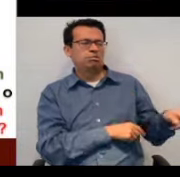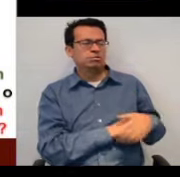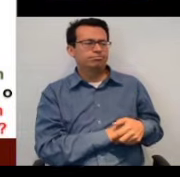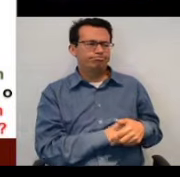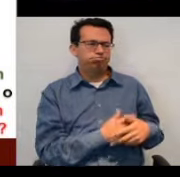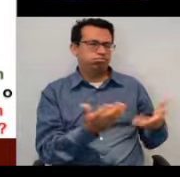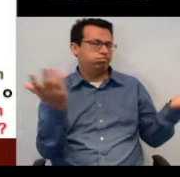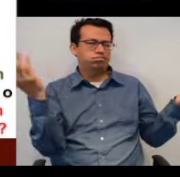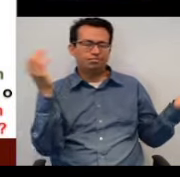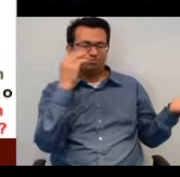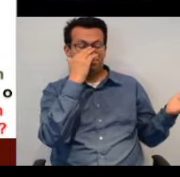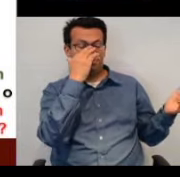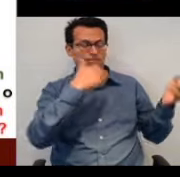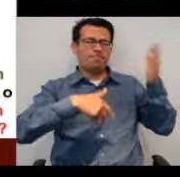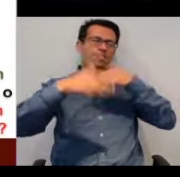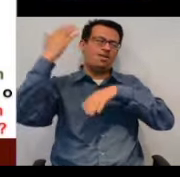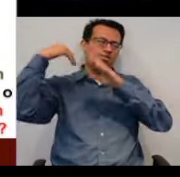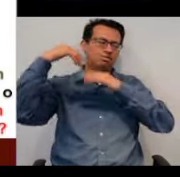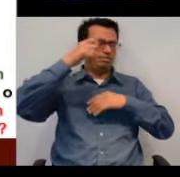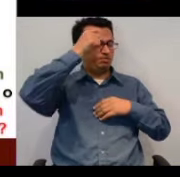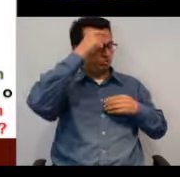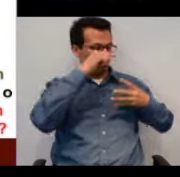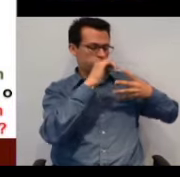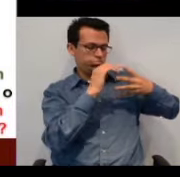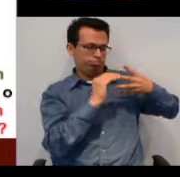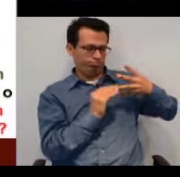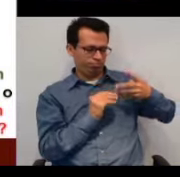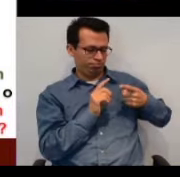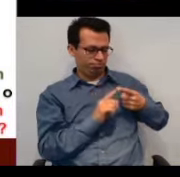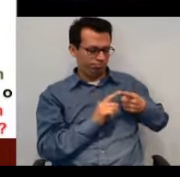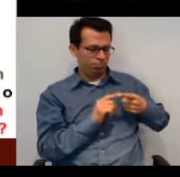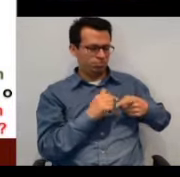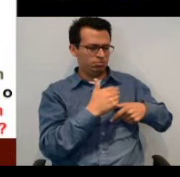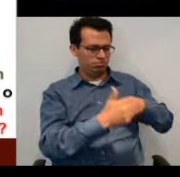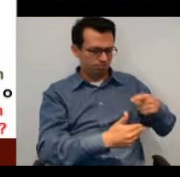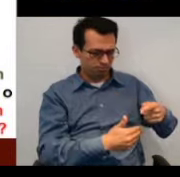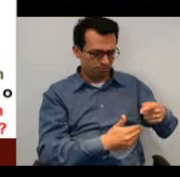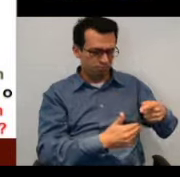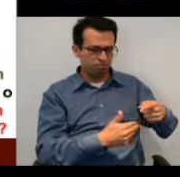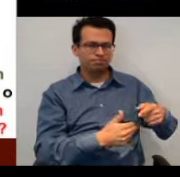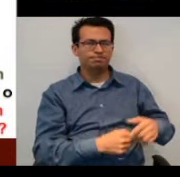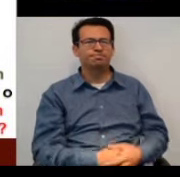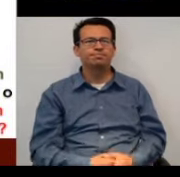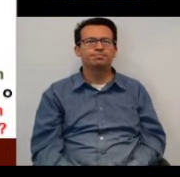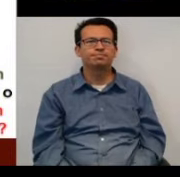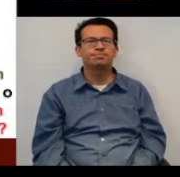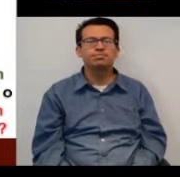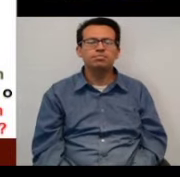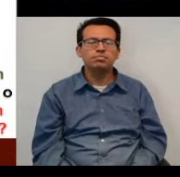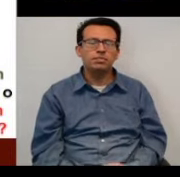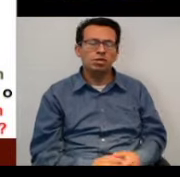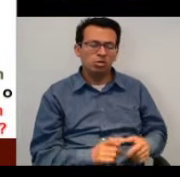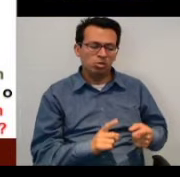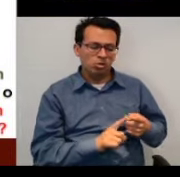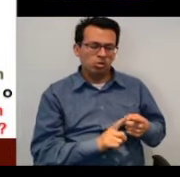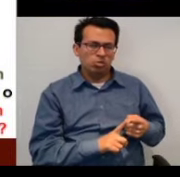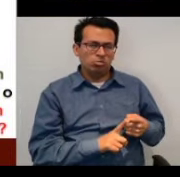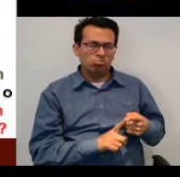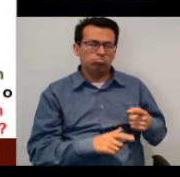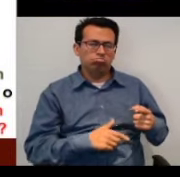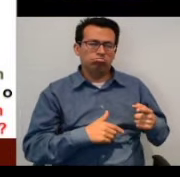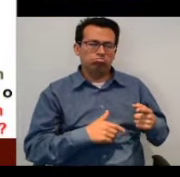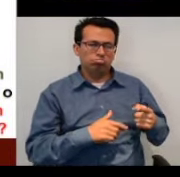conocimiento, pasando por su aceptación y comprensión. Acá es importante no confundir estos dos términos.